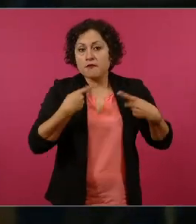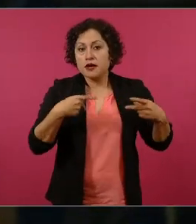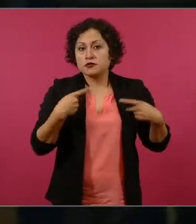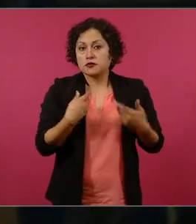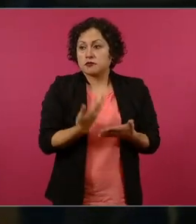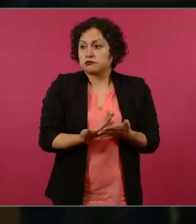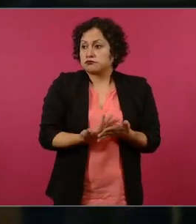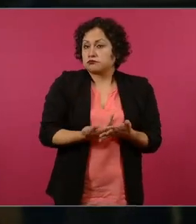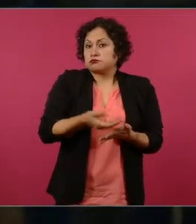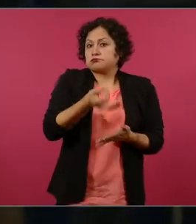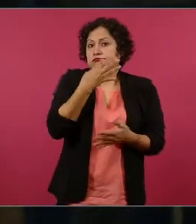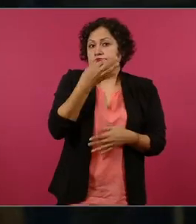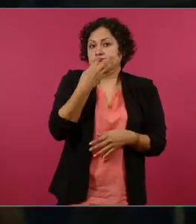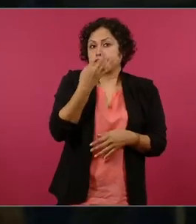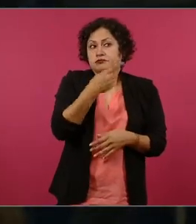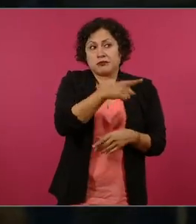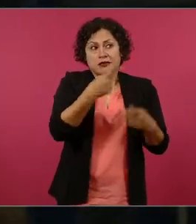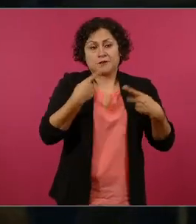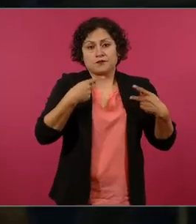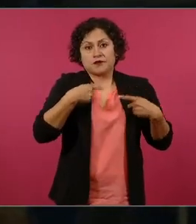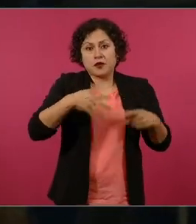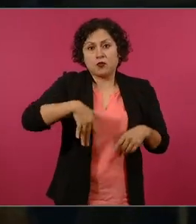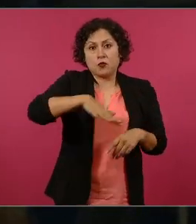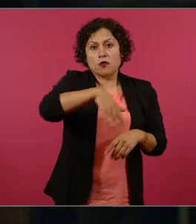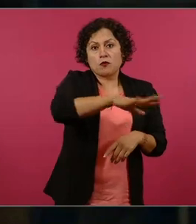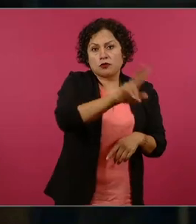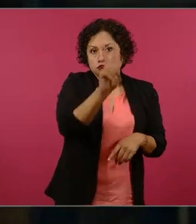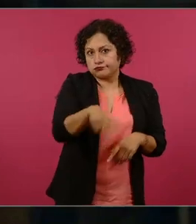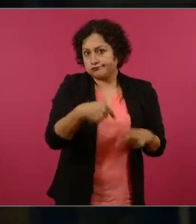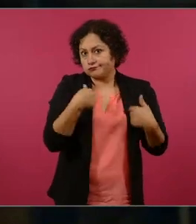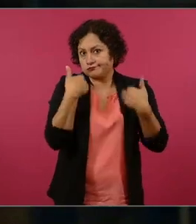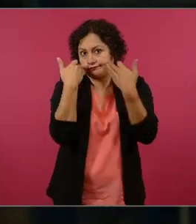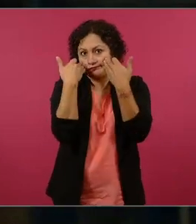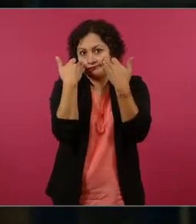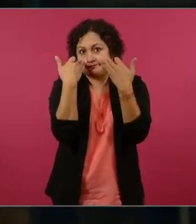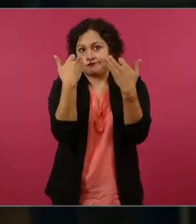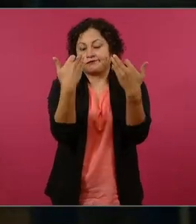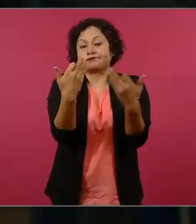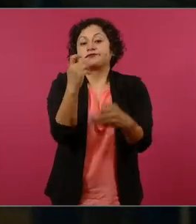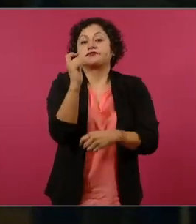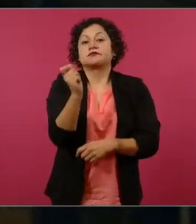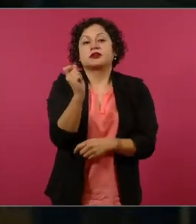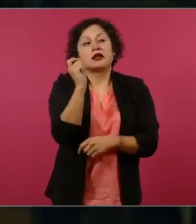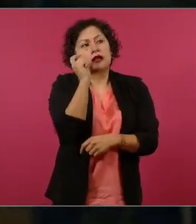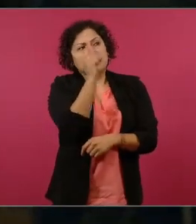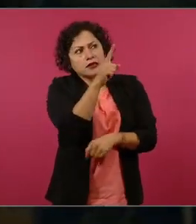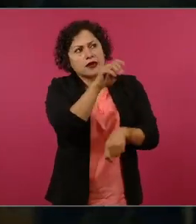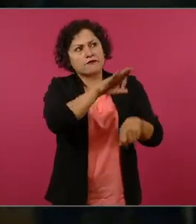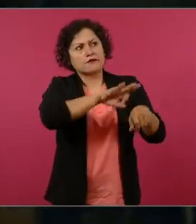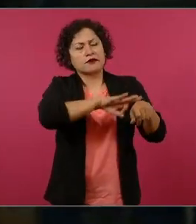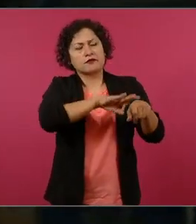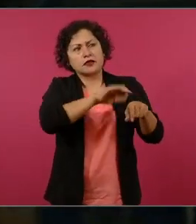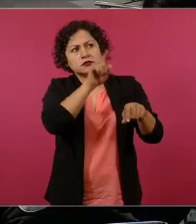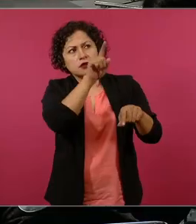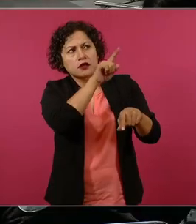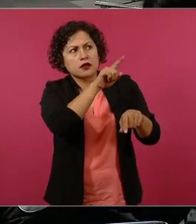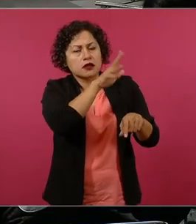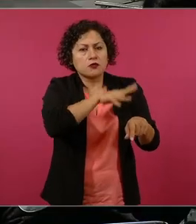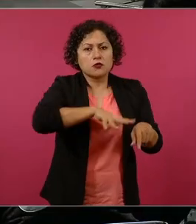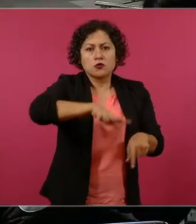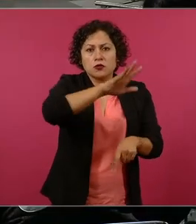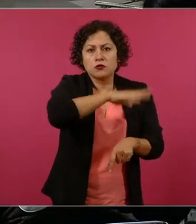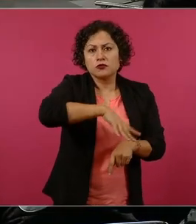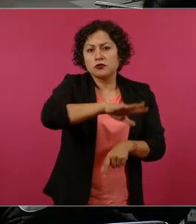medicamentos y andan buscando porque me ha tocado ver eh eh en qué farmacia les pueden surtir sus medicamentos